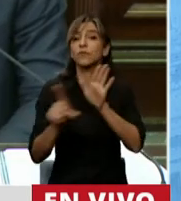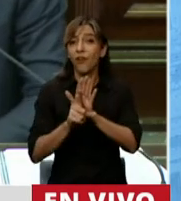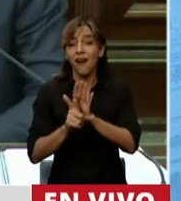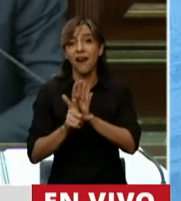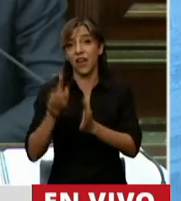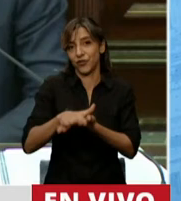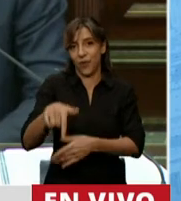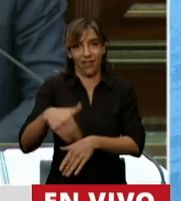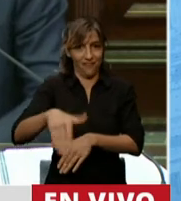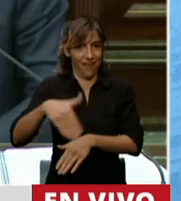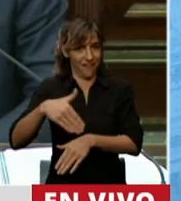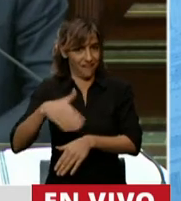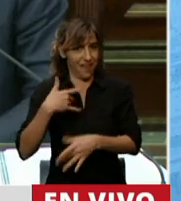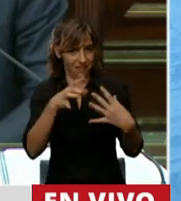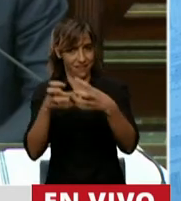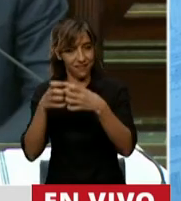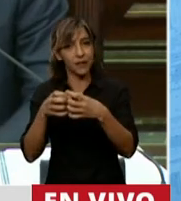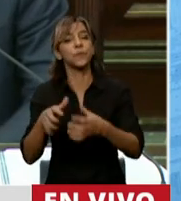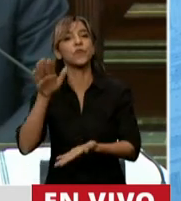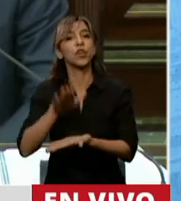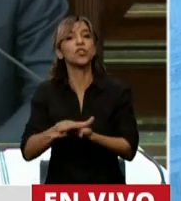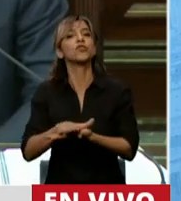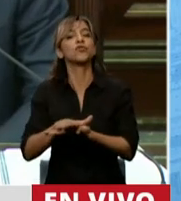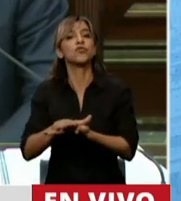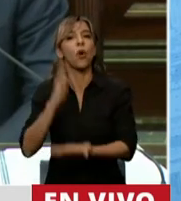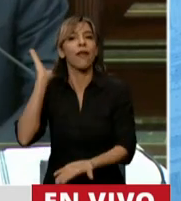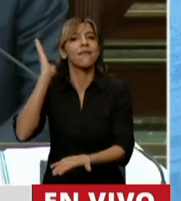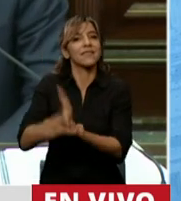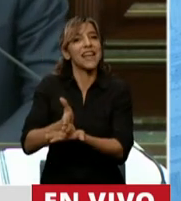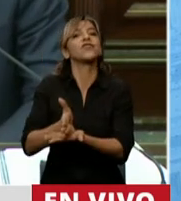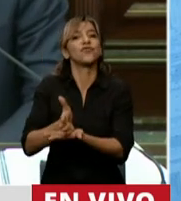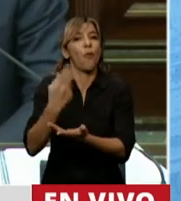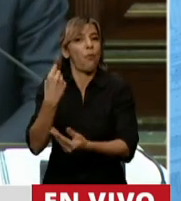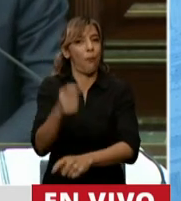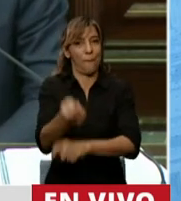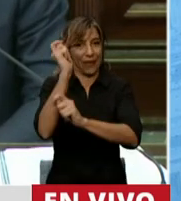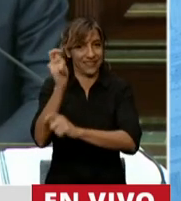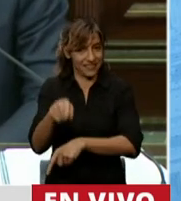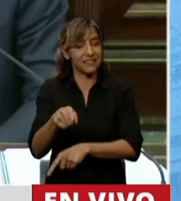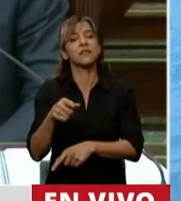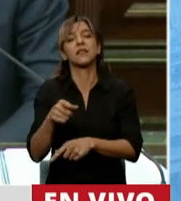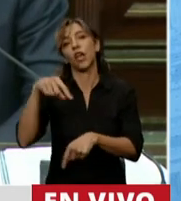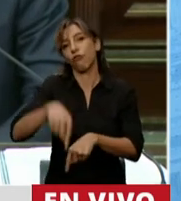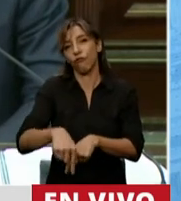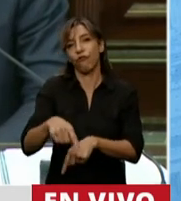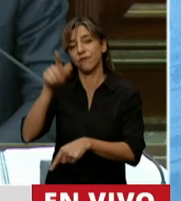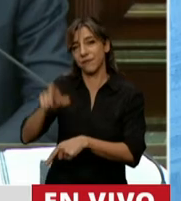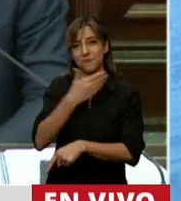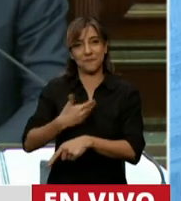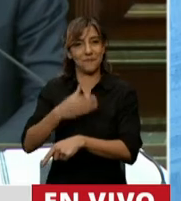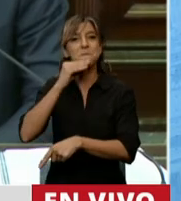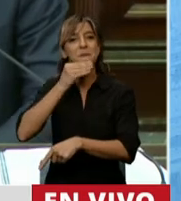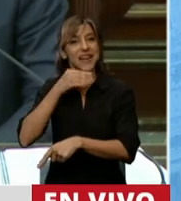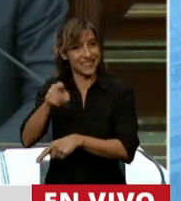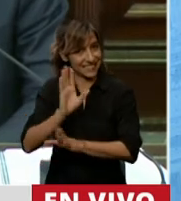en la Cámara de Diputados con respecto al endurecimiento de las sanciones de pesca que bueno, hoy el presidente Massa nuevamente pidió que